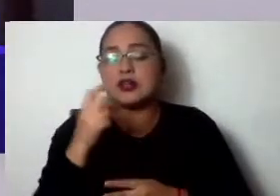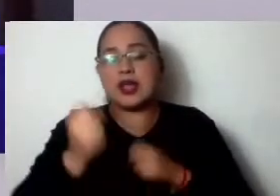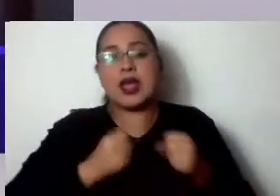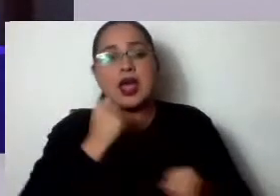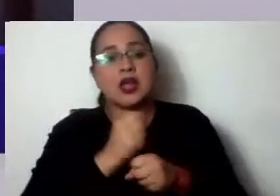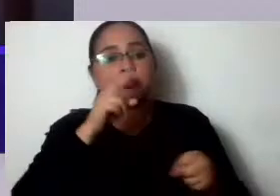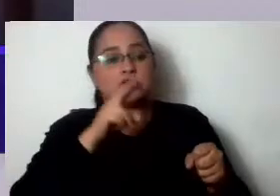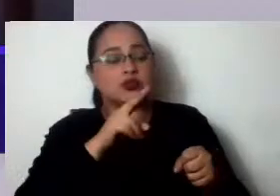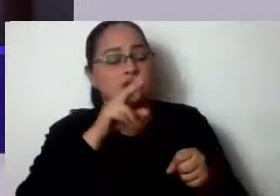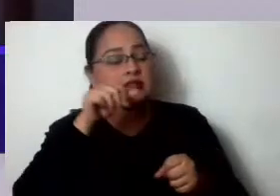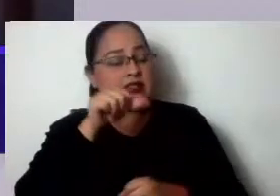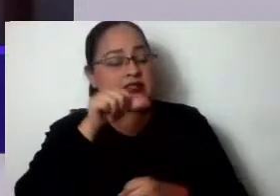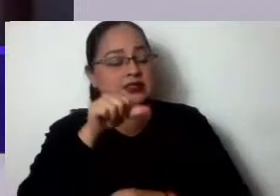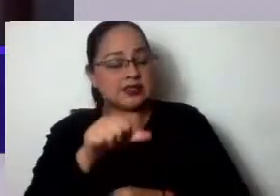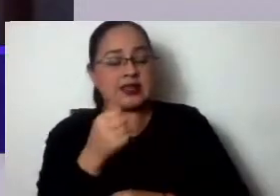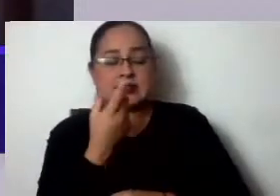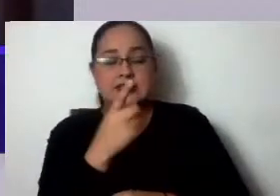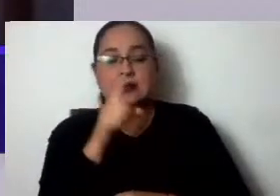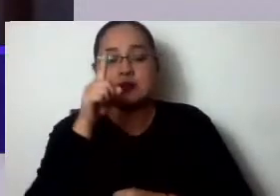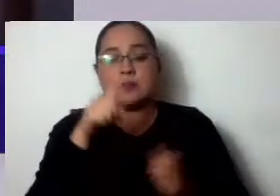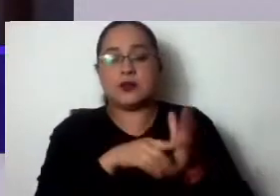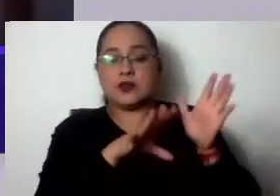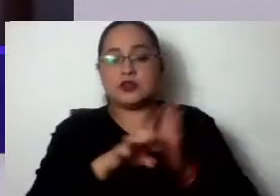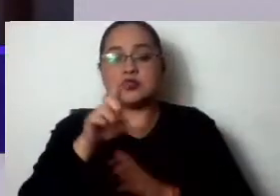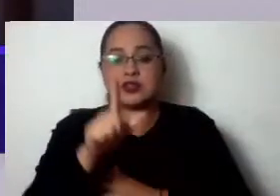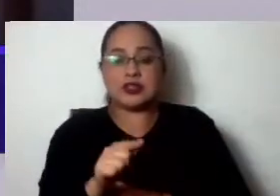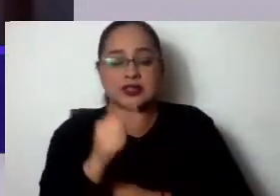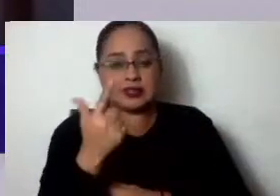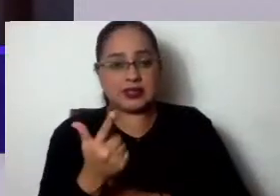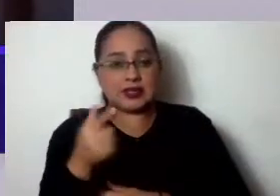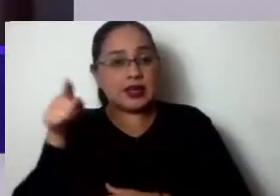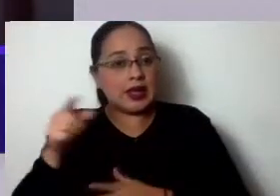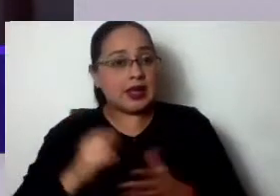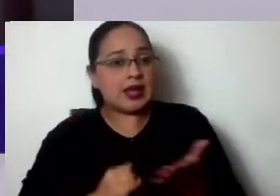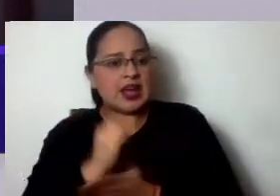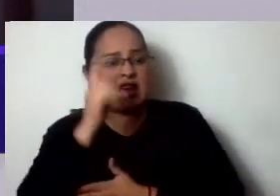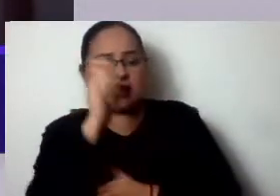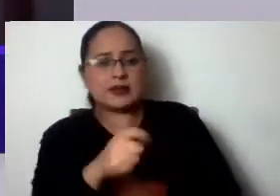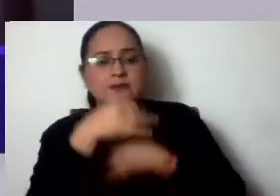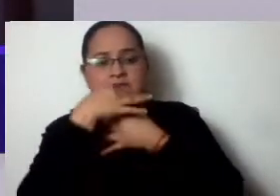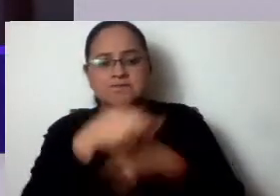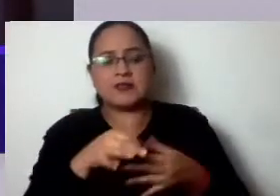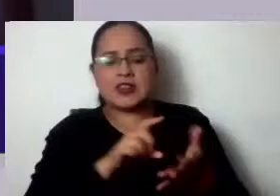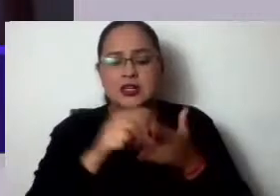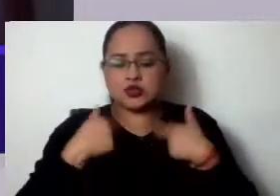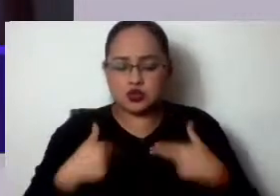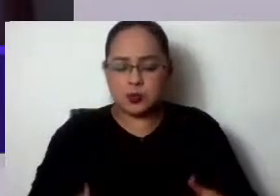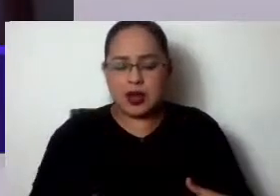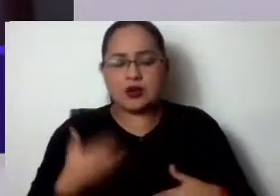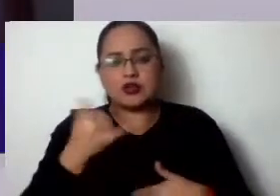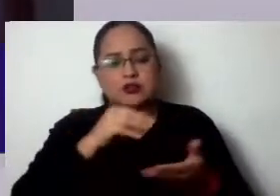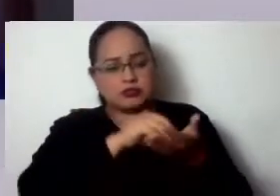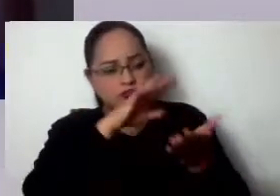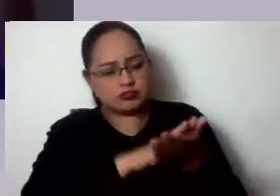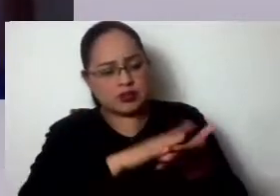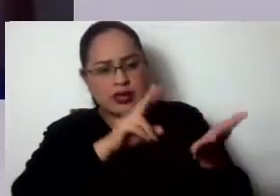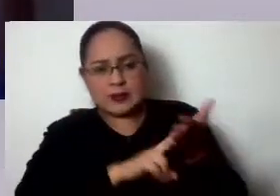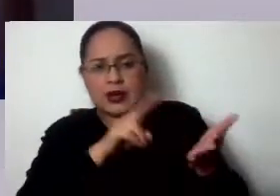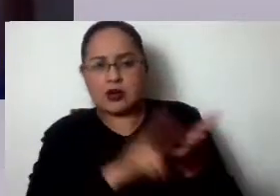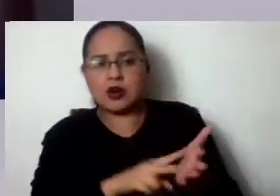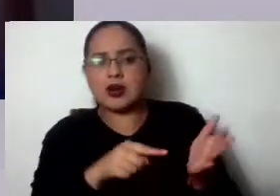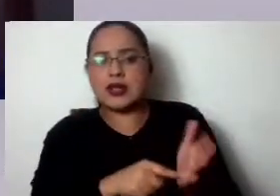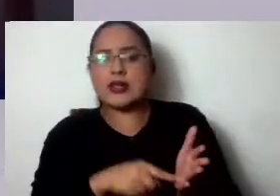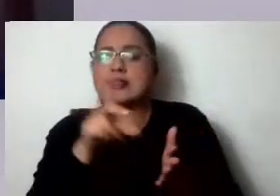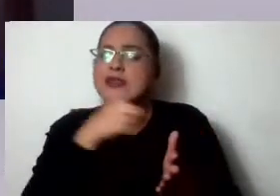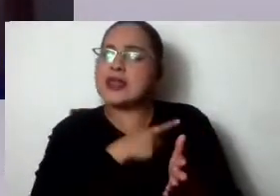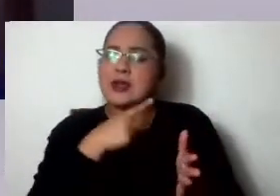1977 el cual determinó que todos los derechos humanos y libertades fundamentales son indivisibles